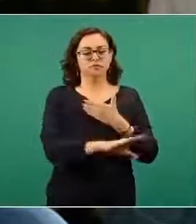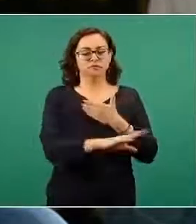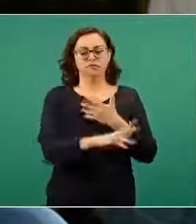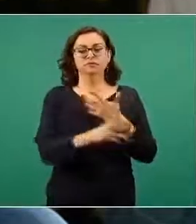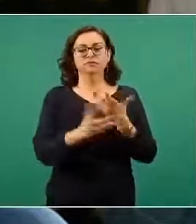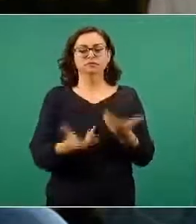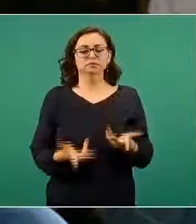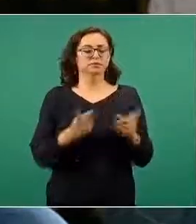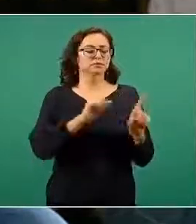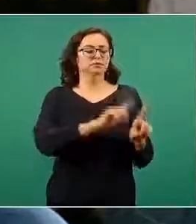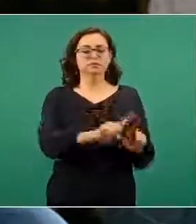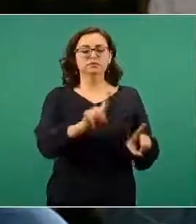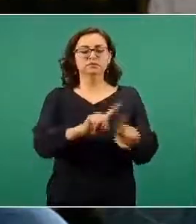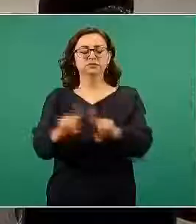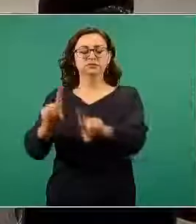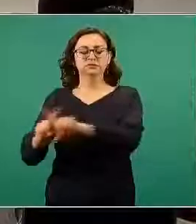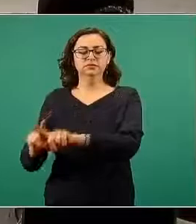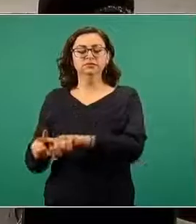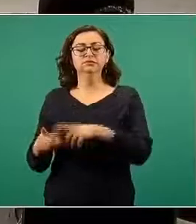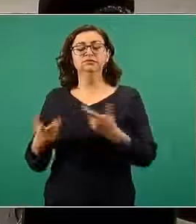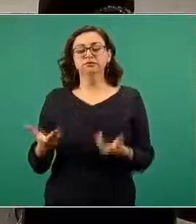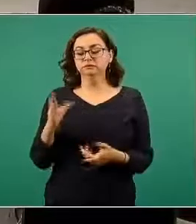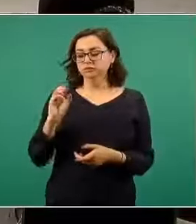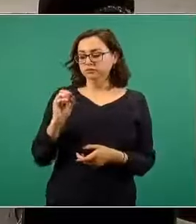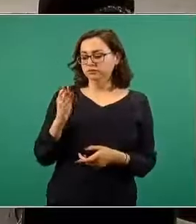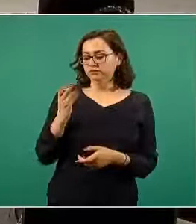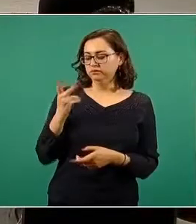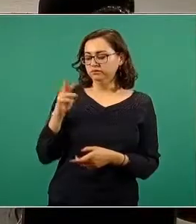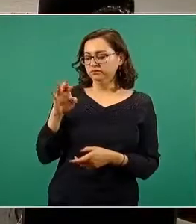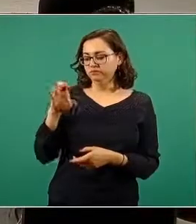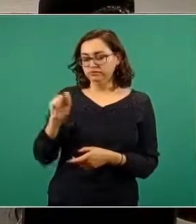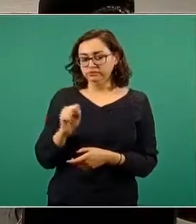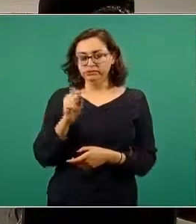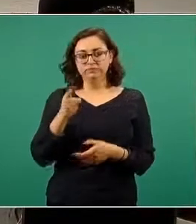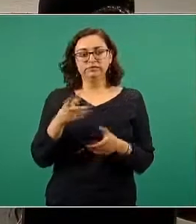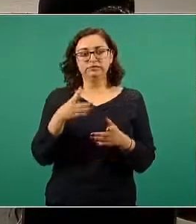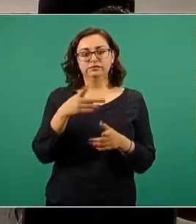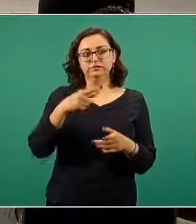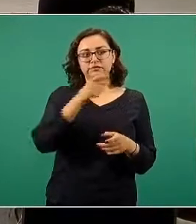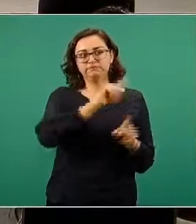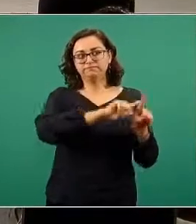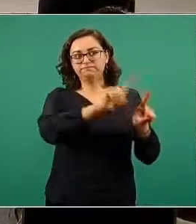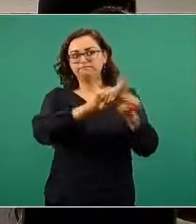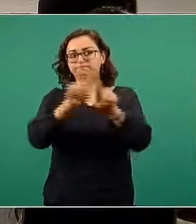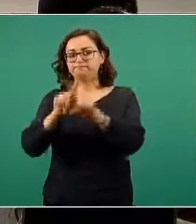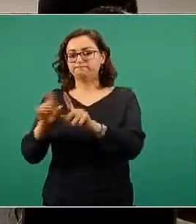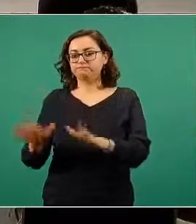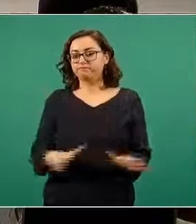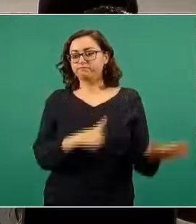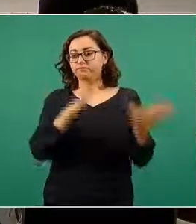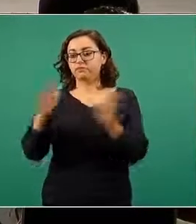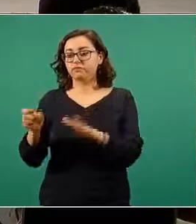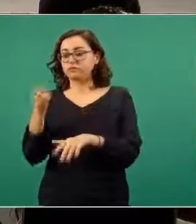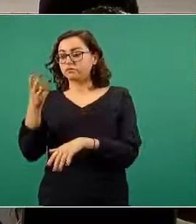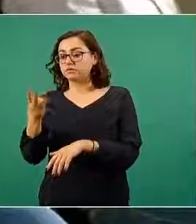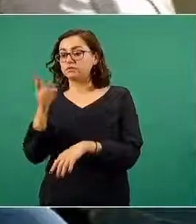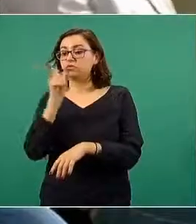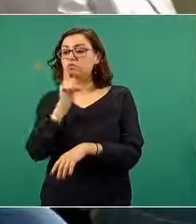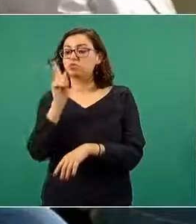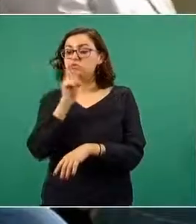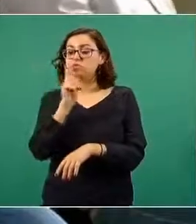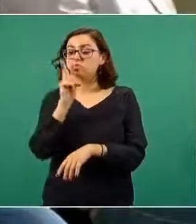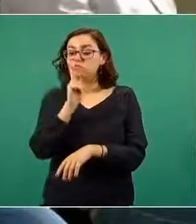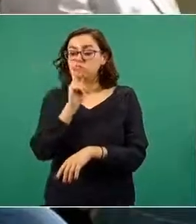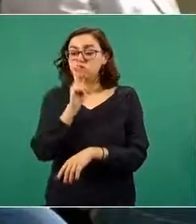diferentes presentaciones. De acuerdo a la COFEPRIS, pues todavía están en la fase 3. ¿Qué tan riesgoso es esto que se esté dando un